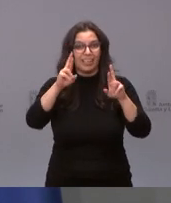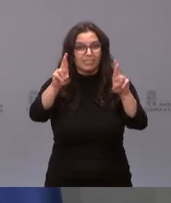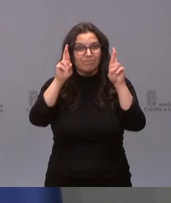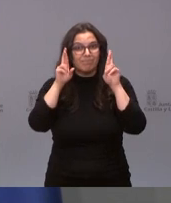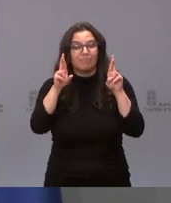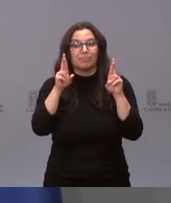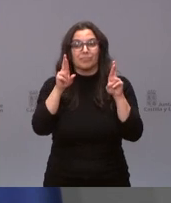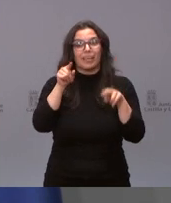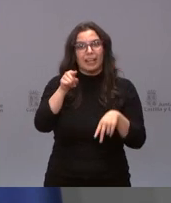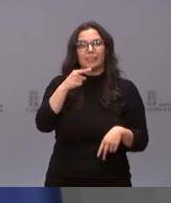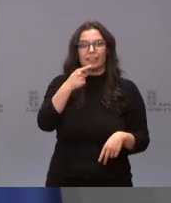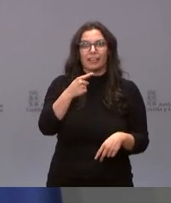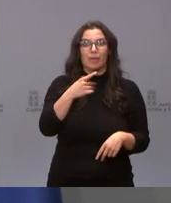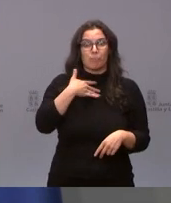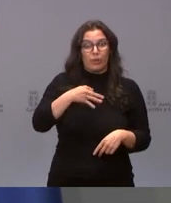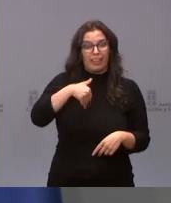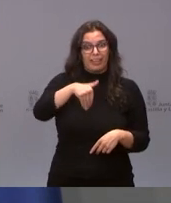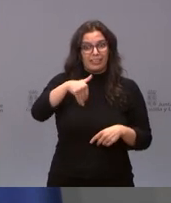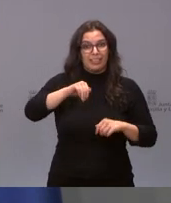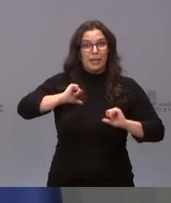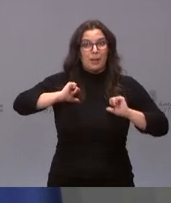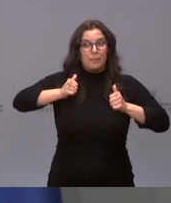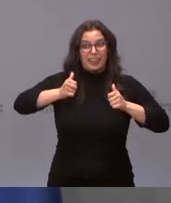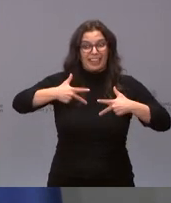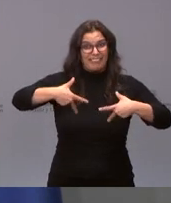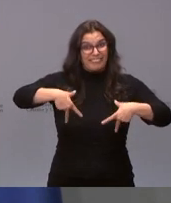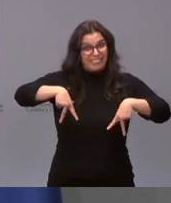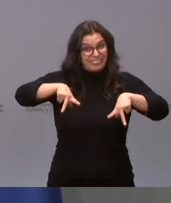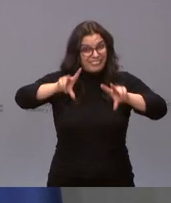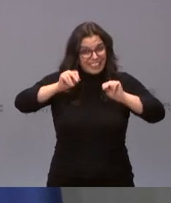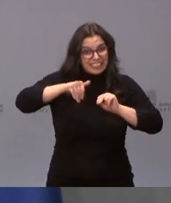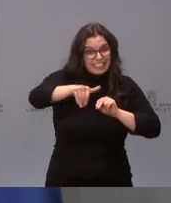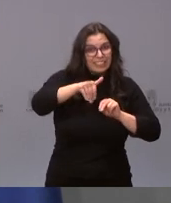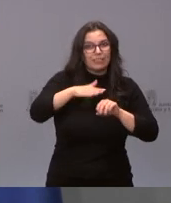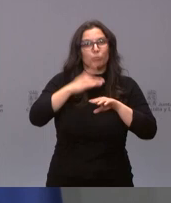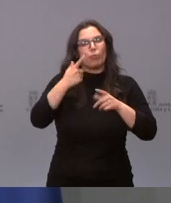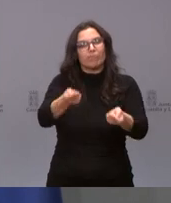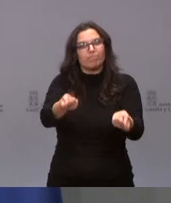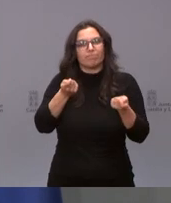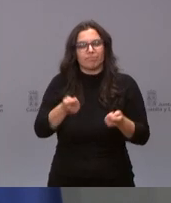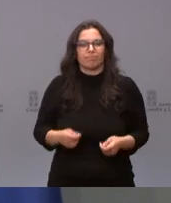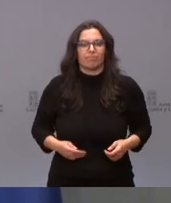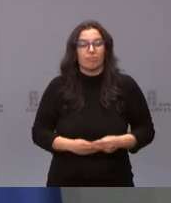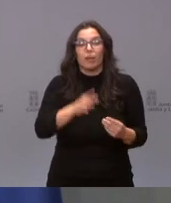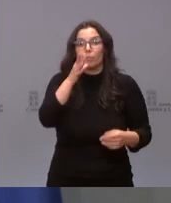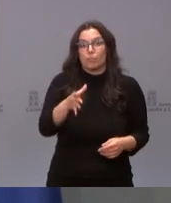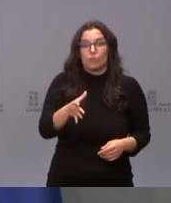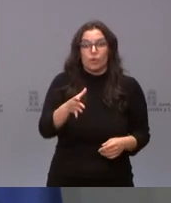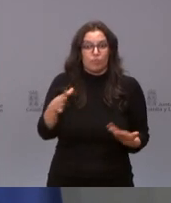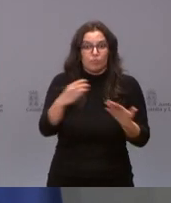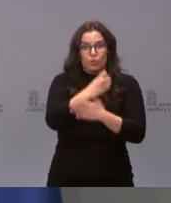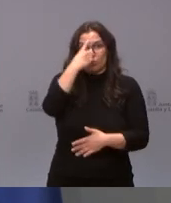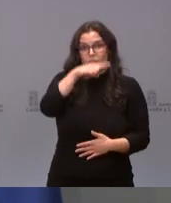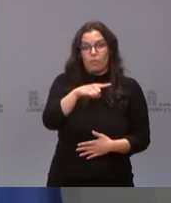que esto puede ya empezar a acabarse y que puede frenar la pandemia porque todos sabemos